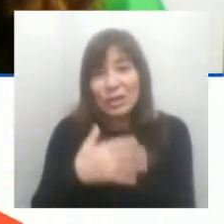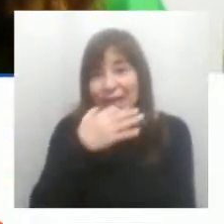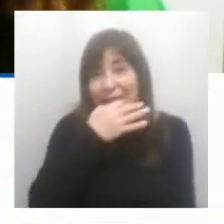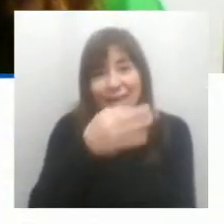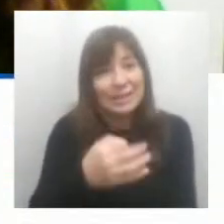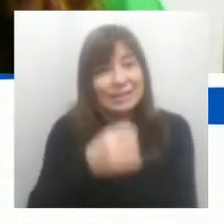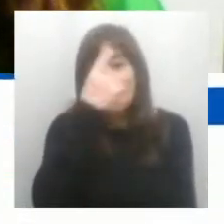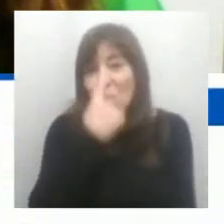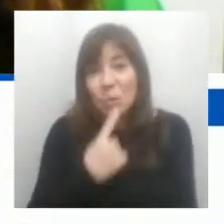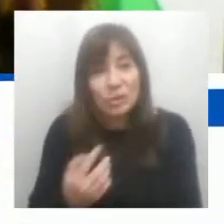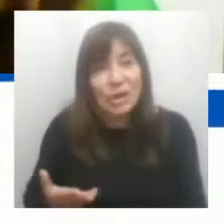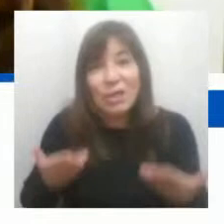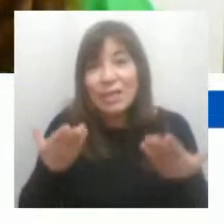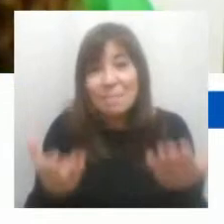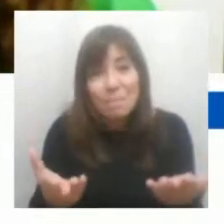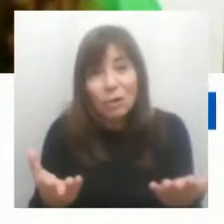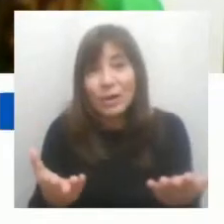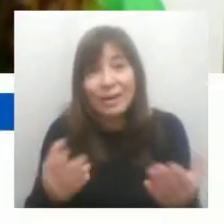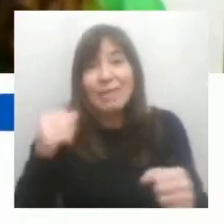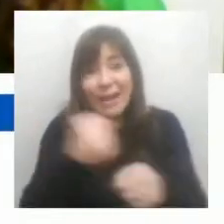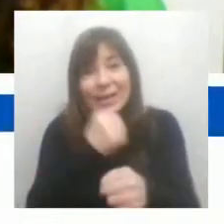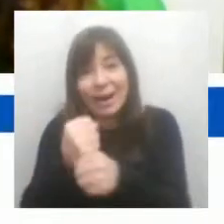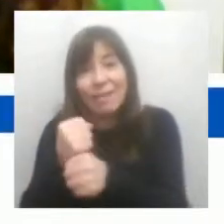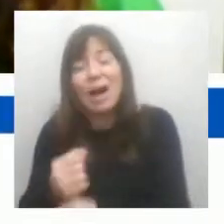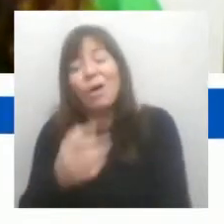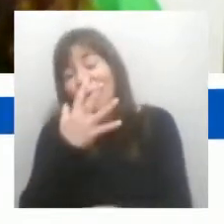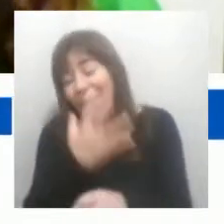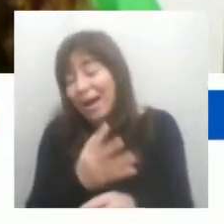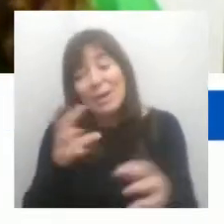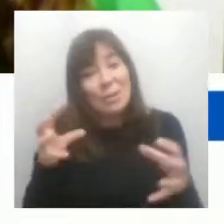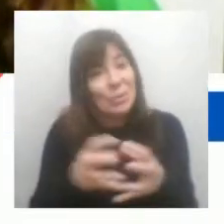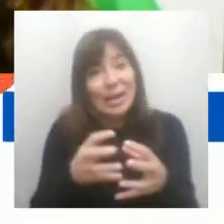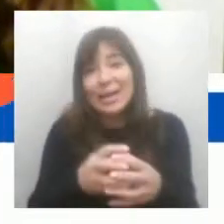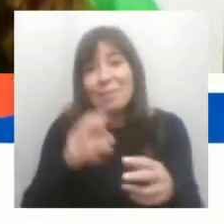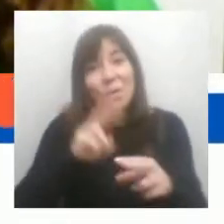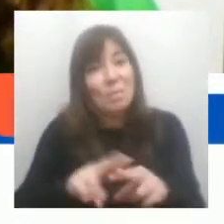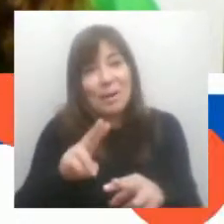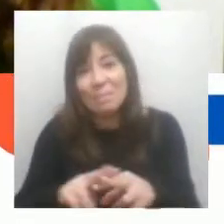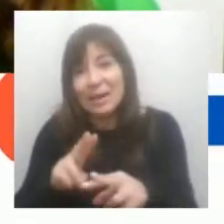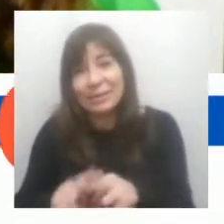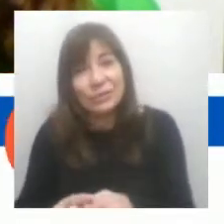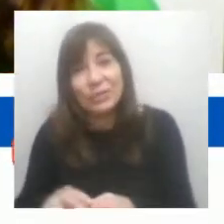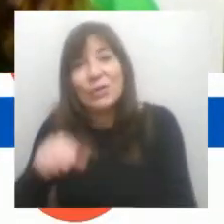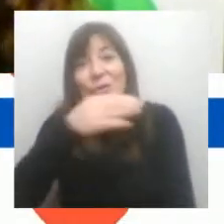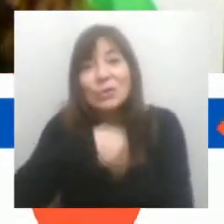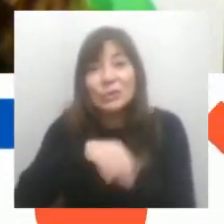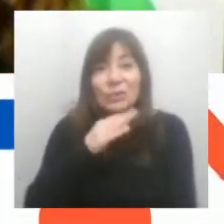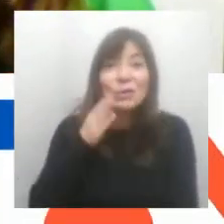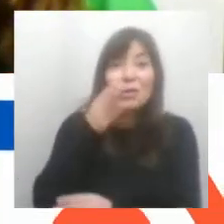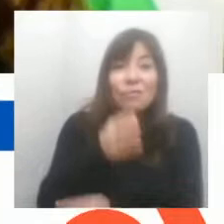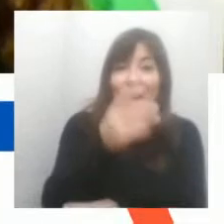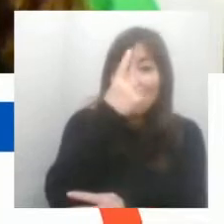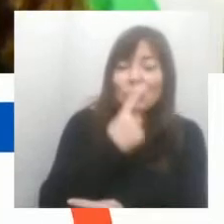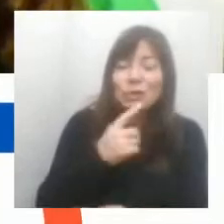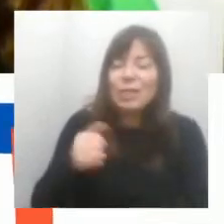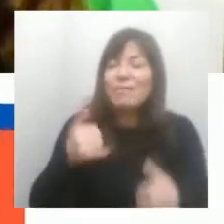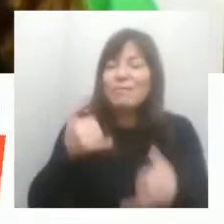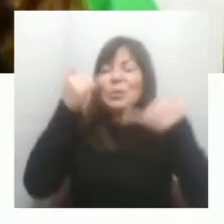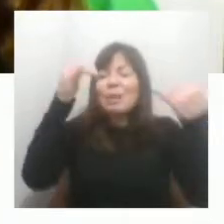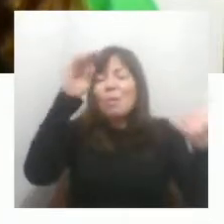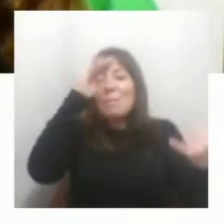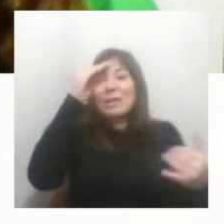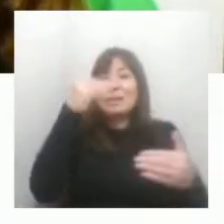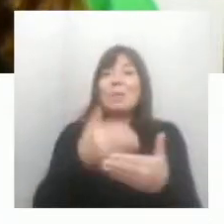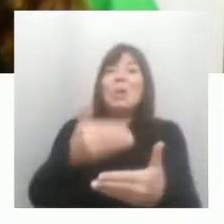esté disponible y operativo, existe un equipo de personas que lo tiene preparado. Entonces, cuando nosotros llegamos al museo, disfrutamos la experiencia. Pero detrás de la